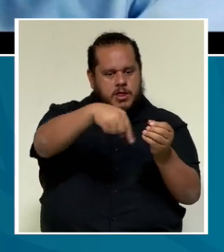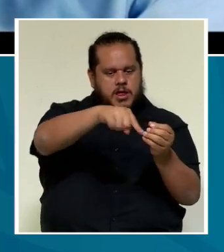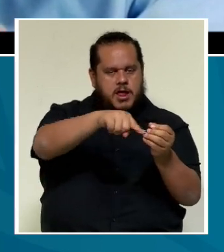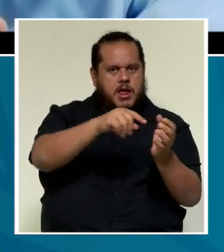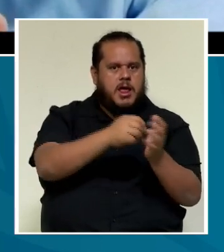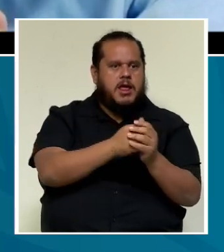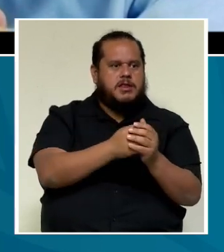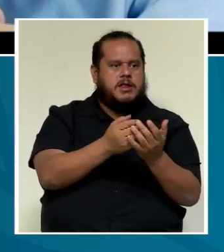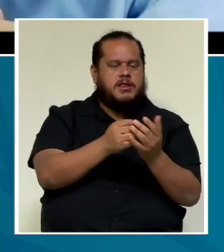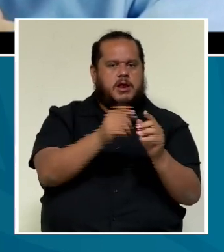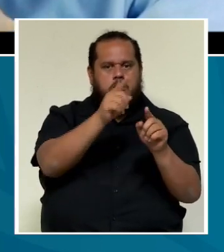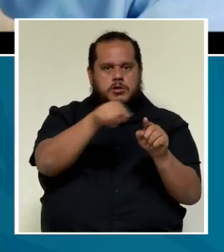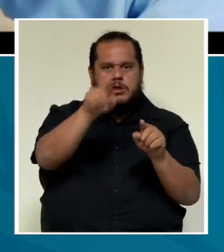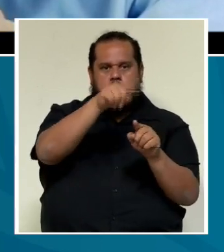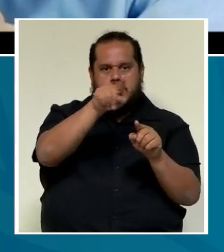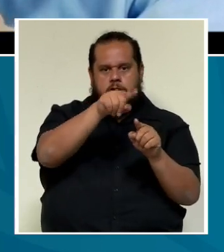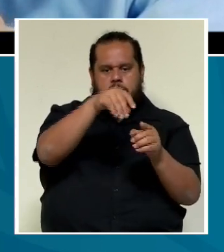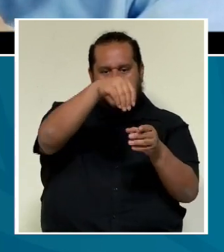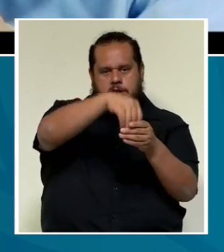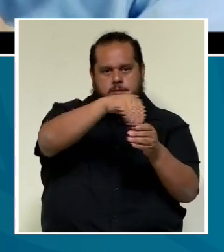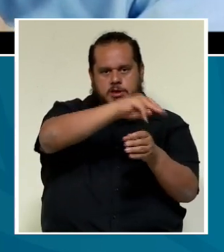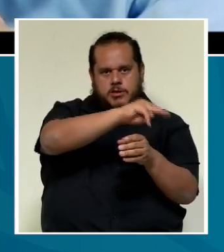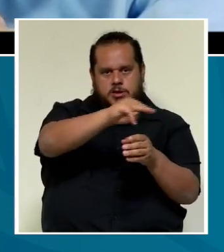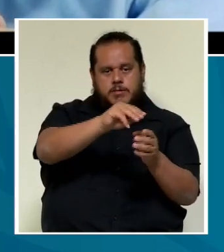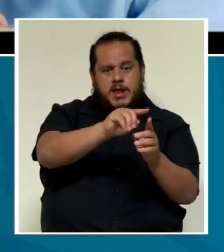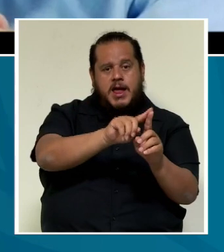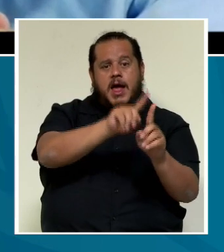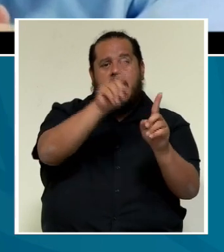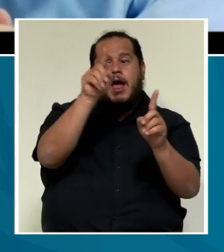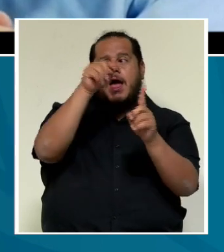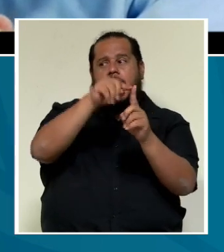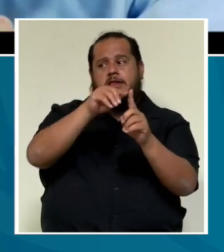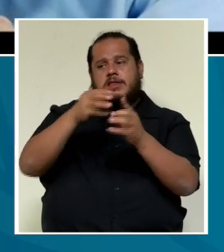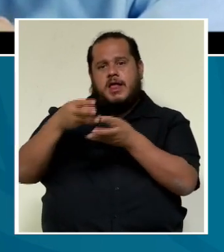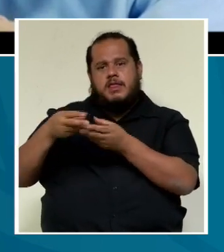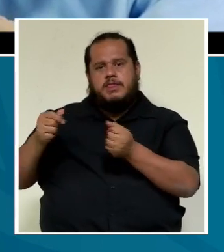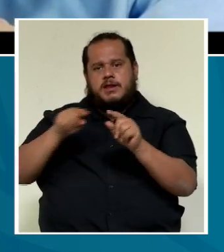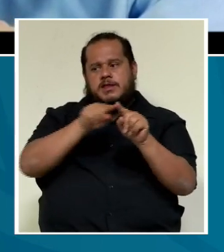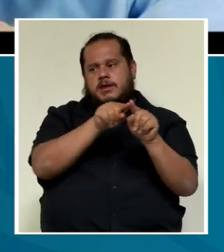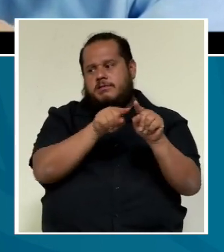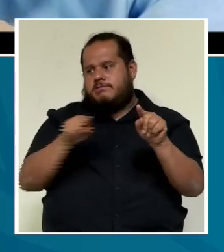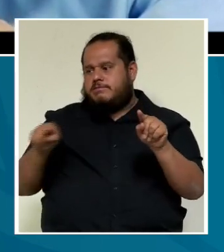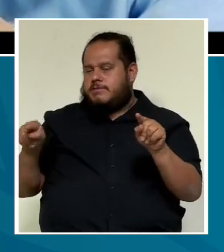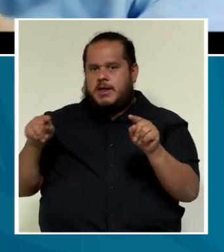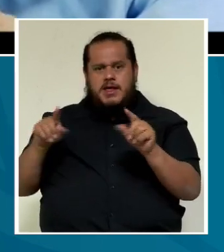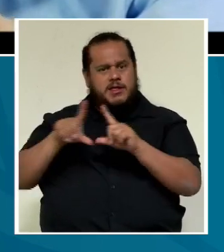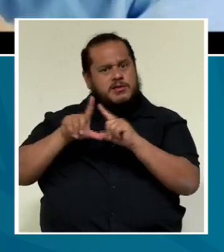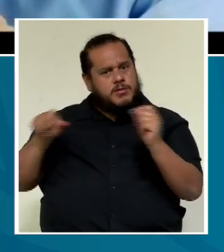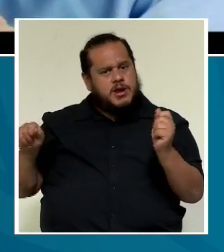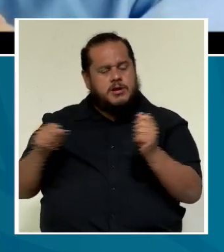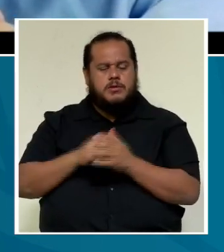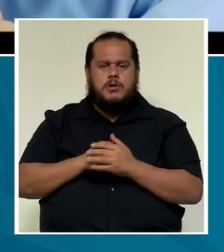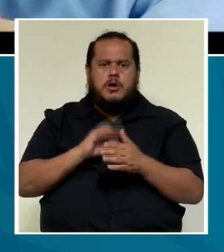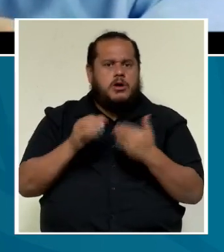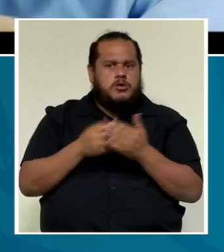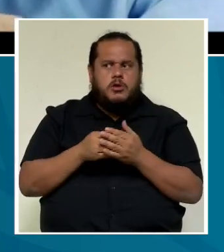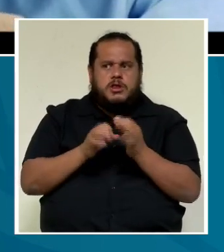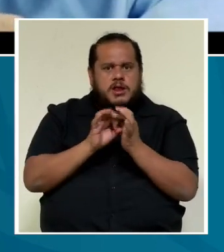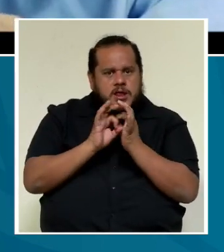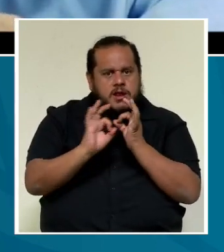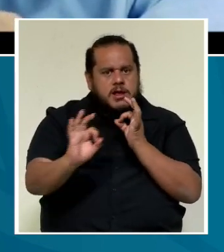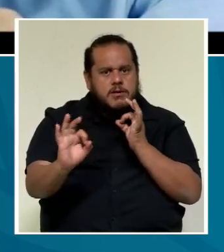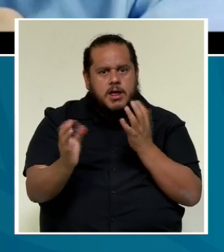los aerogeneradores que están en el mar hasta el continente, que es donde finalmente la vamos a usar? ¿Todo tiene que ir